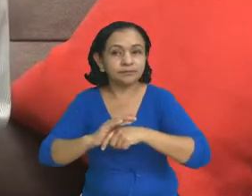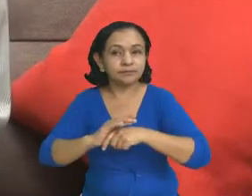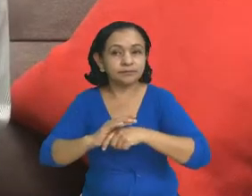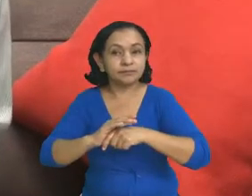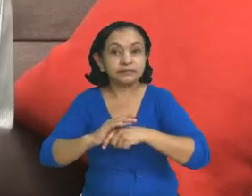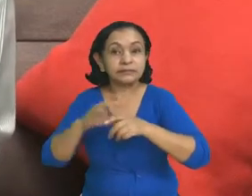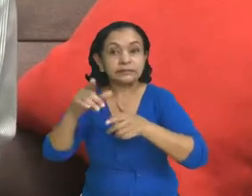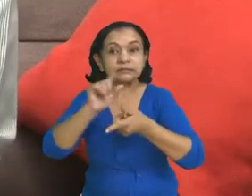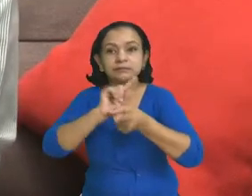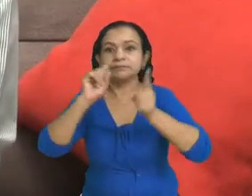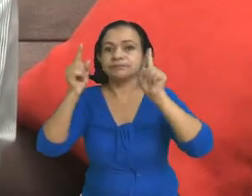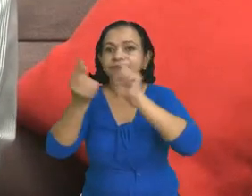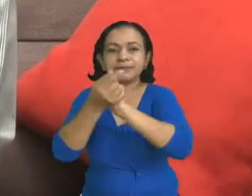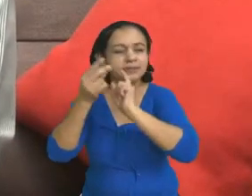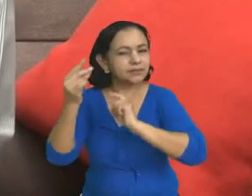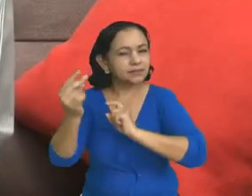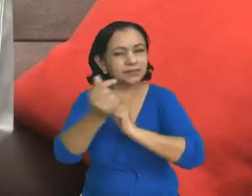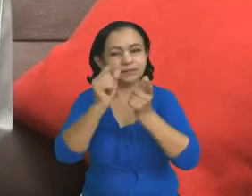Hay que reemplazarlo